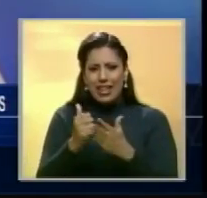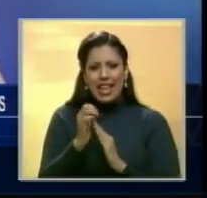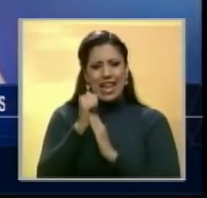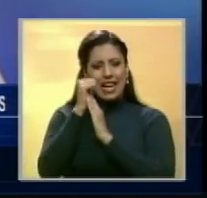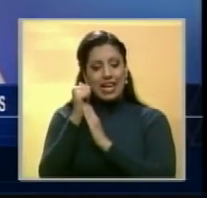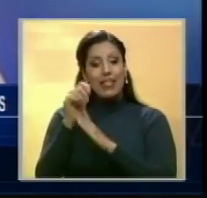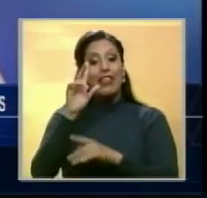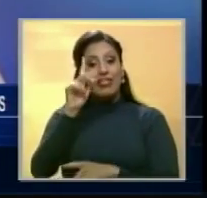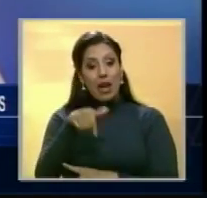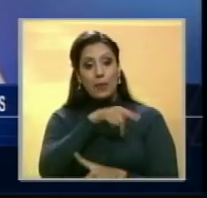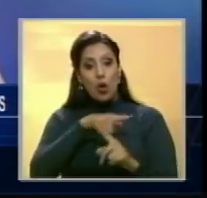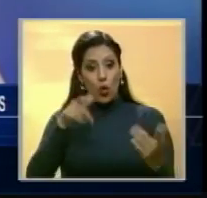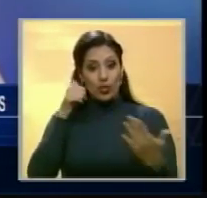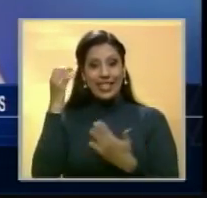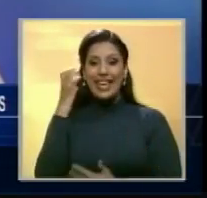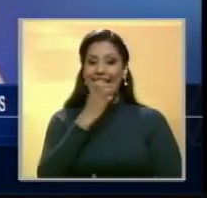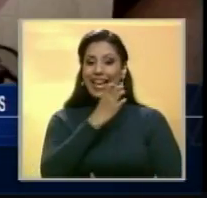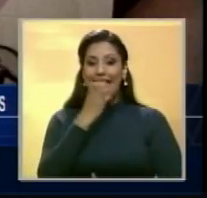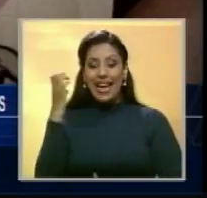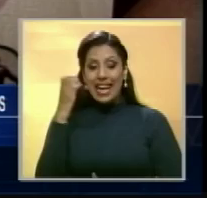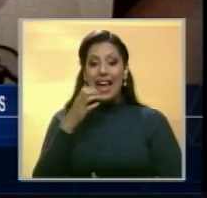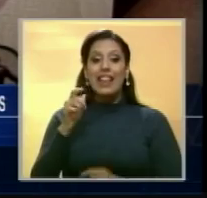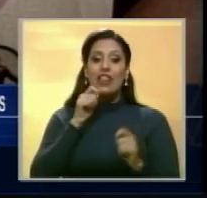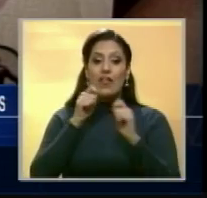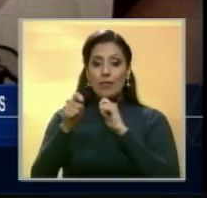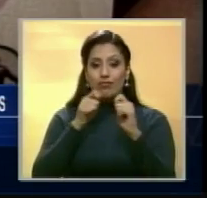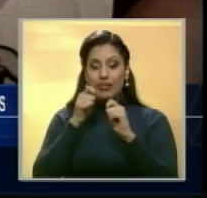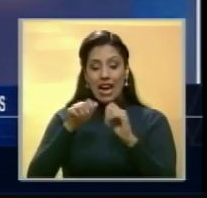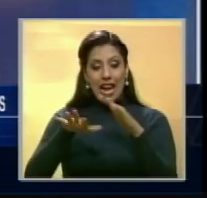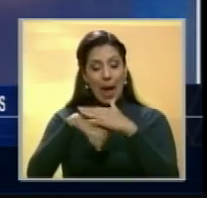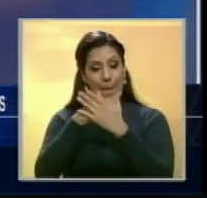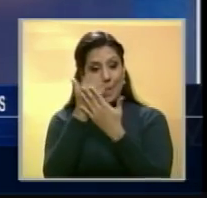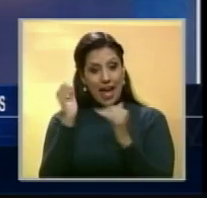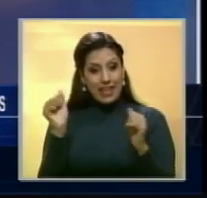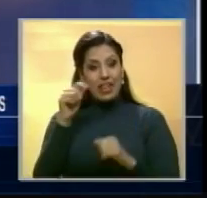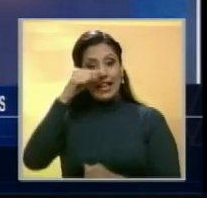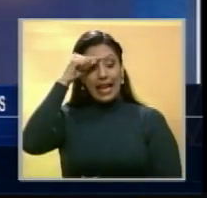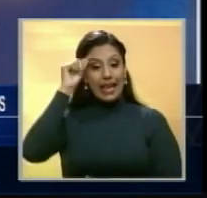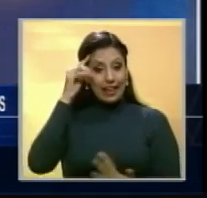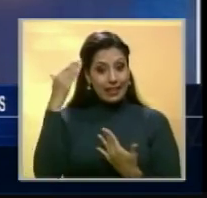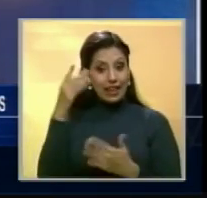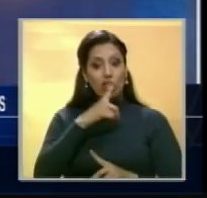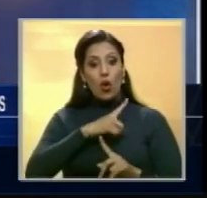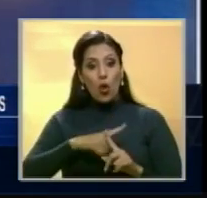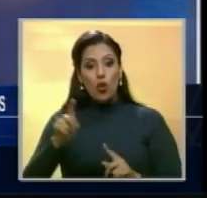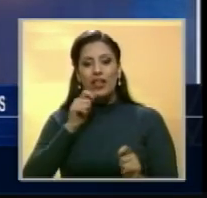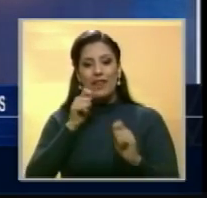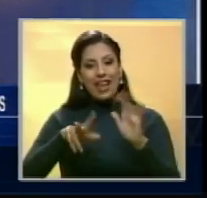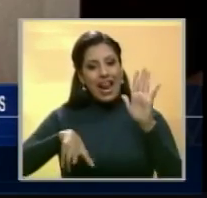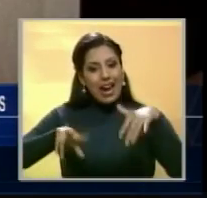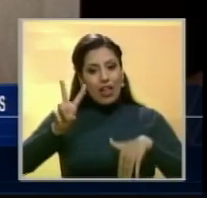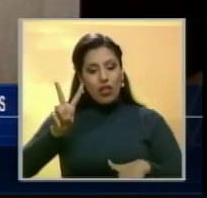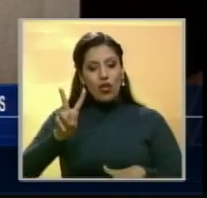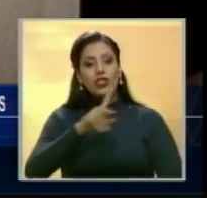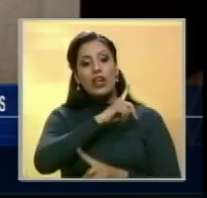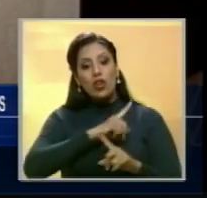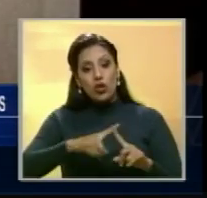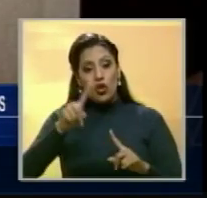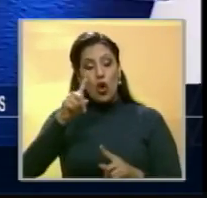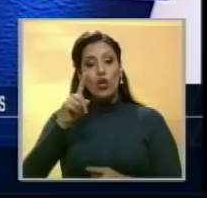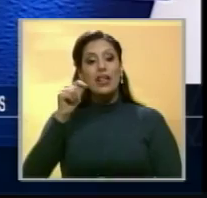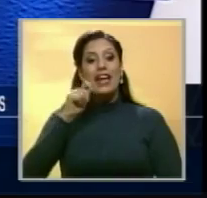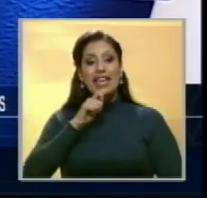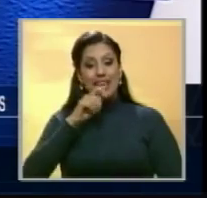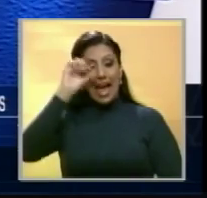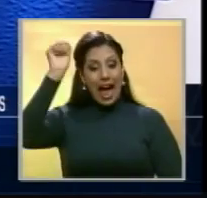liderazgo, al igual que a Elianta Quintero, narradora de la emisión matutina, a Endrina Yepes, narradora de la emisión meridiana, y a